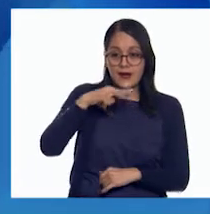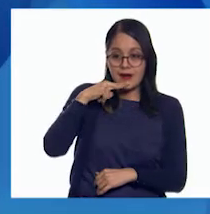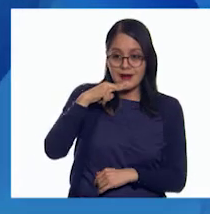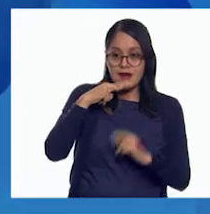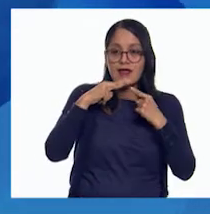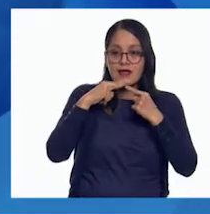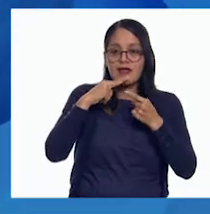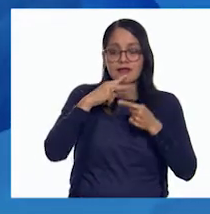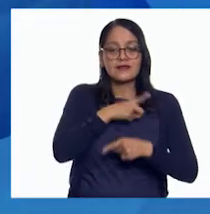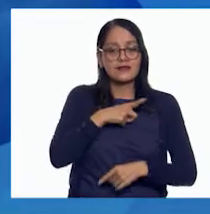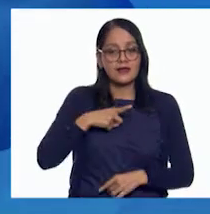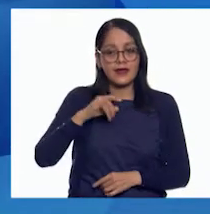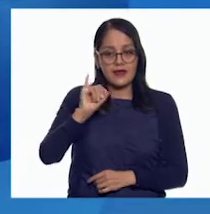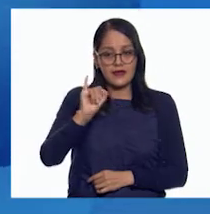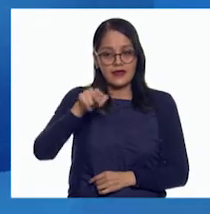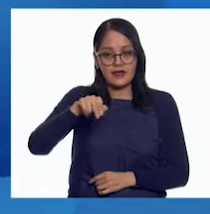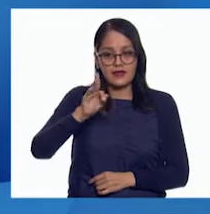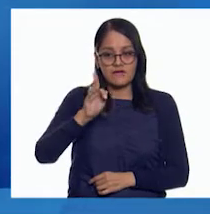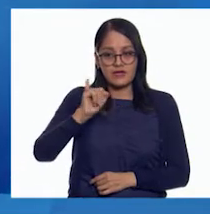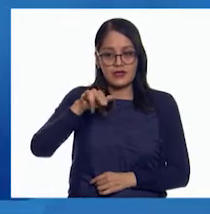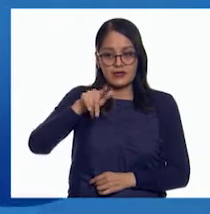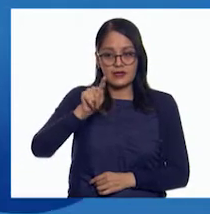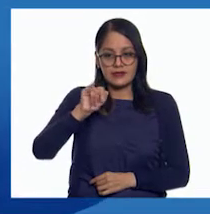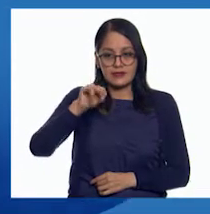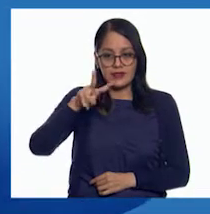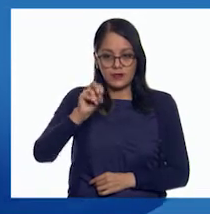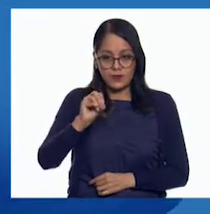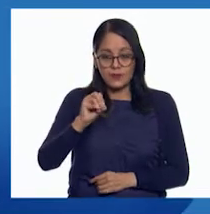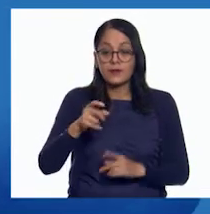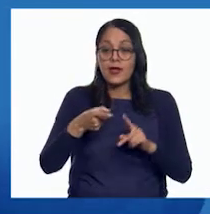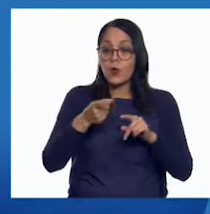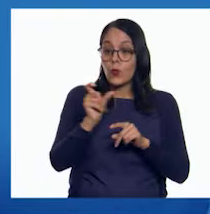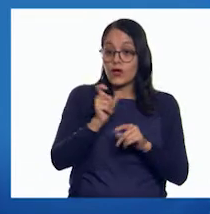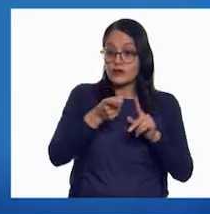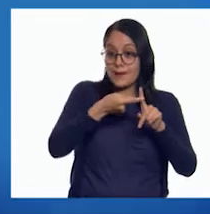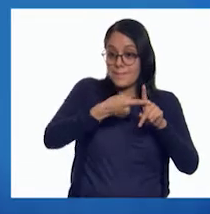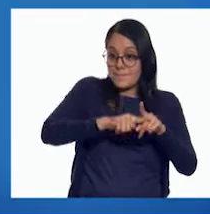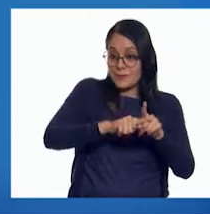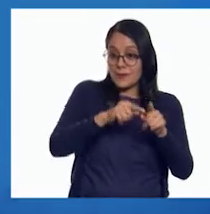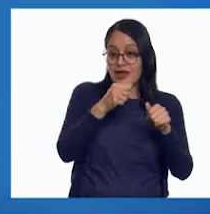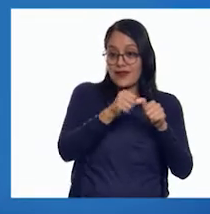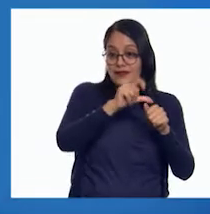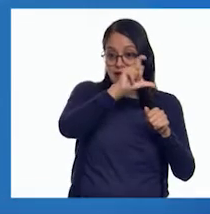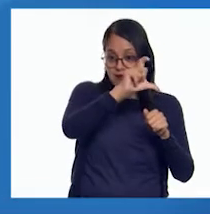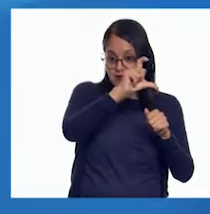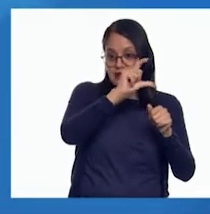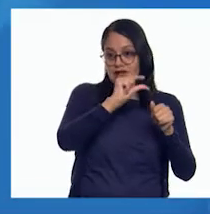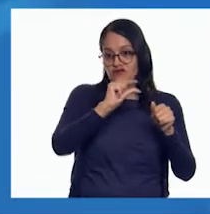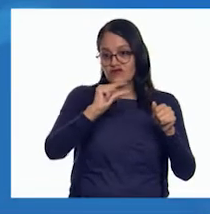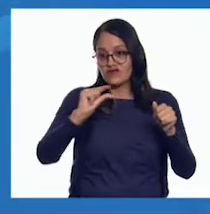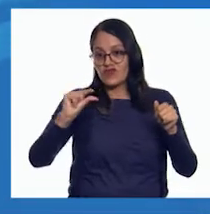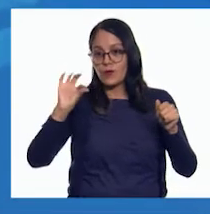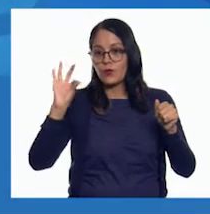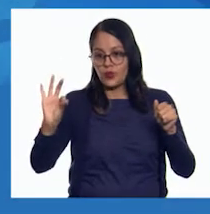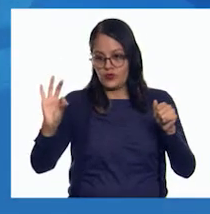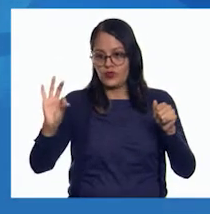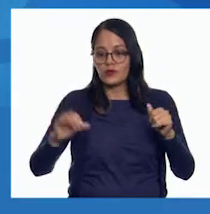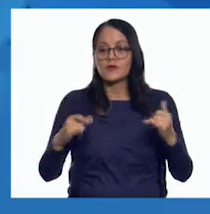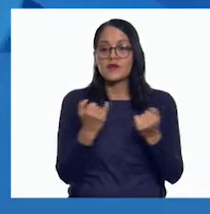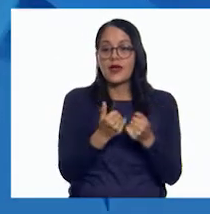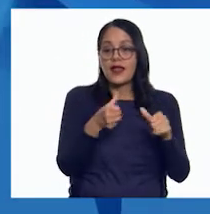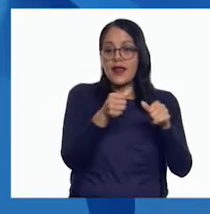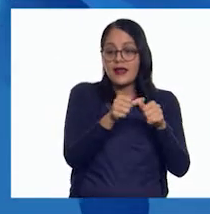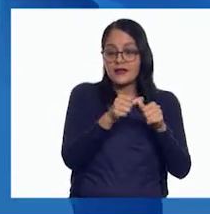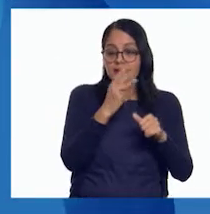en infinitivo. Mayúsculas al inicio de cada enunciado y punto al final. Palabras escritas correctamente. Y por último,